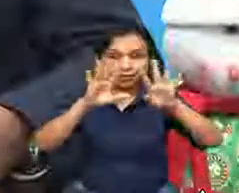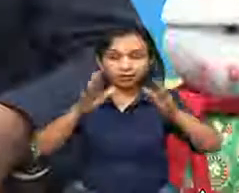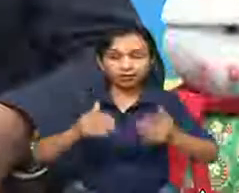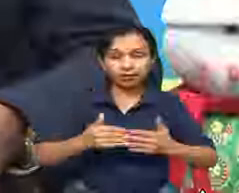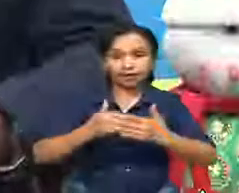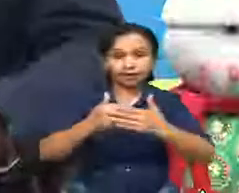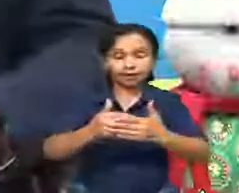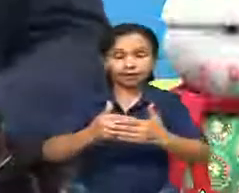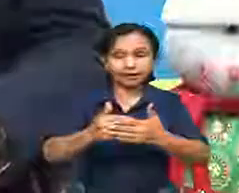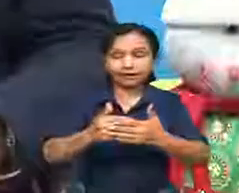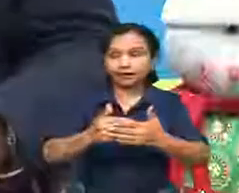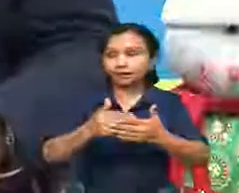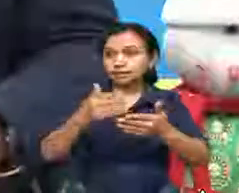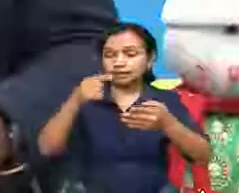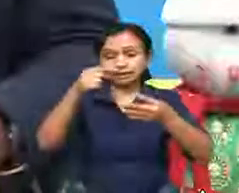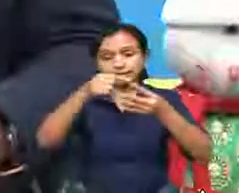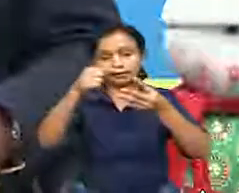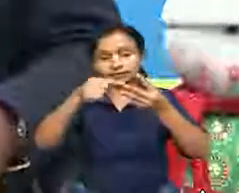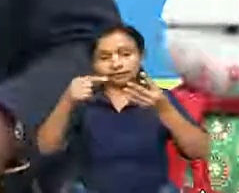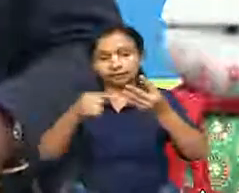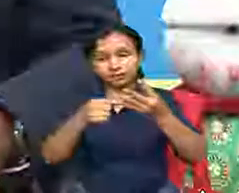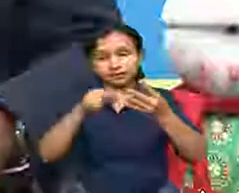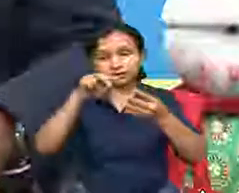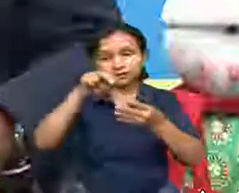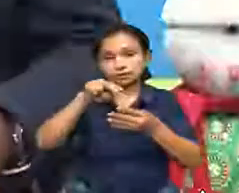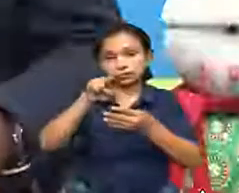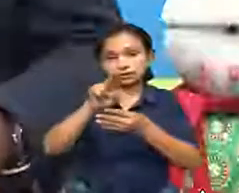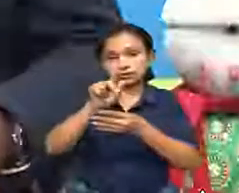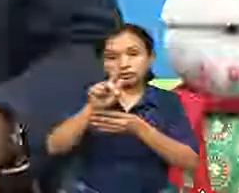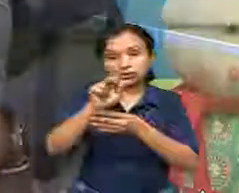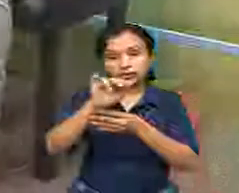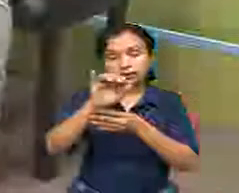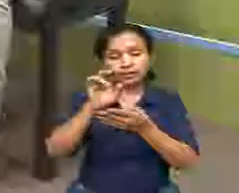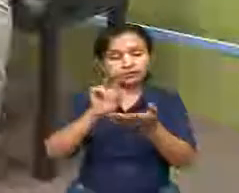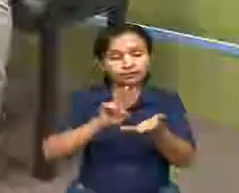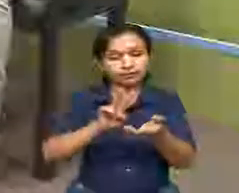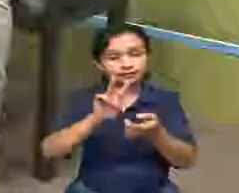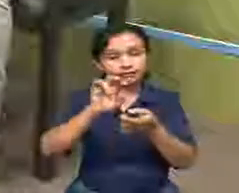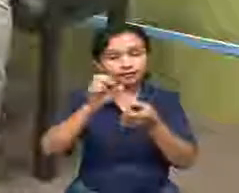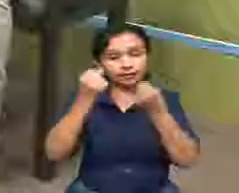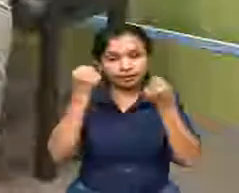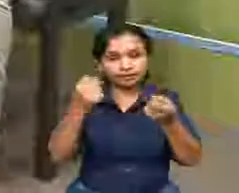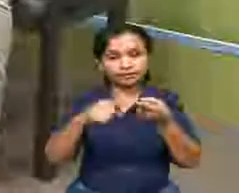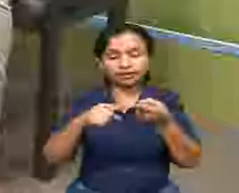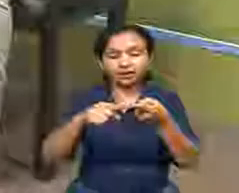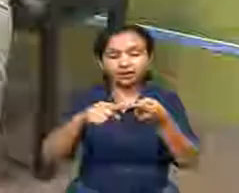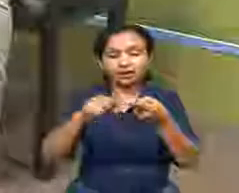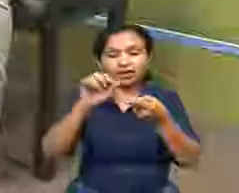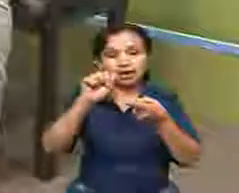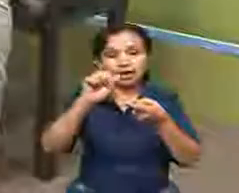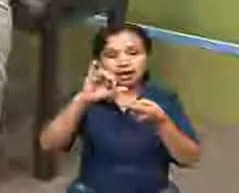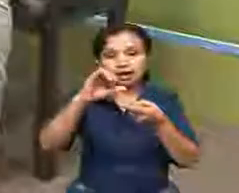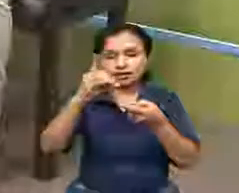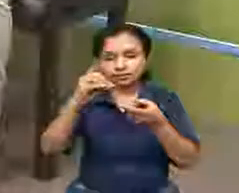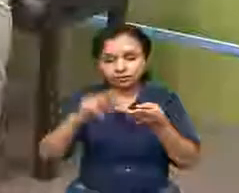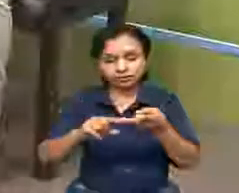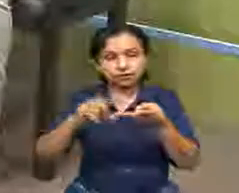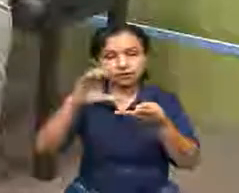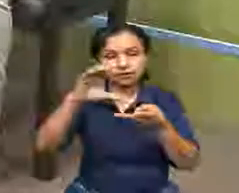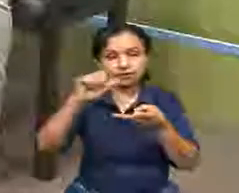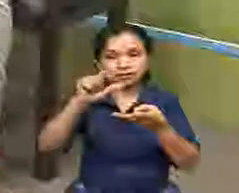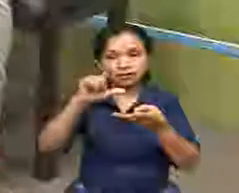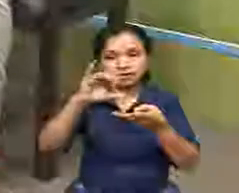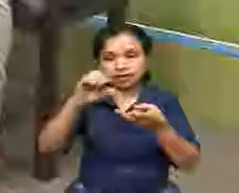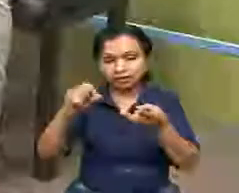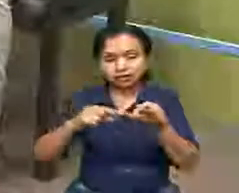rica en nutrientes y vitaminas como ácido fólico, calcio, hierro, ¿verdad?